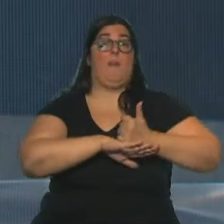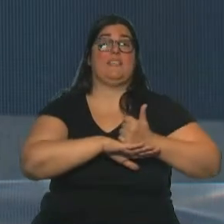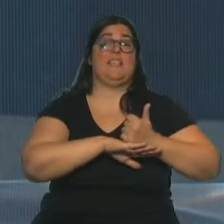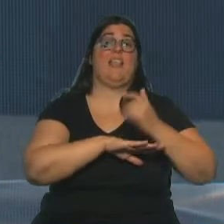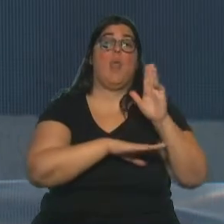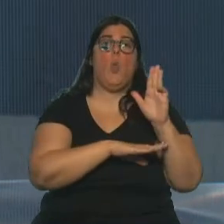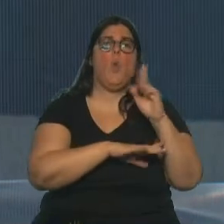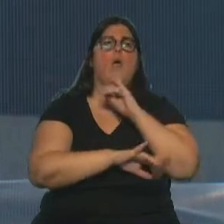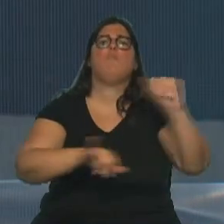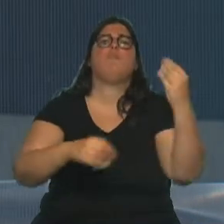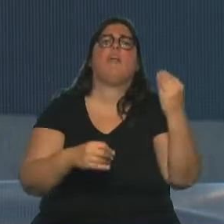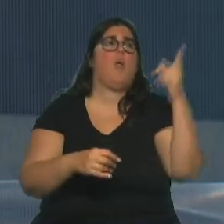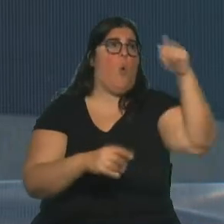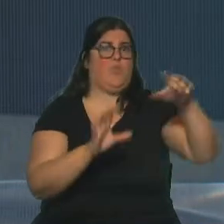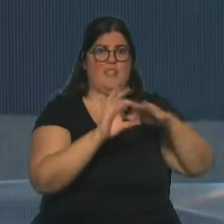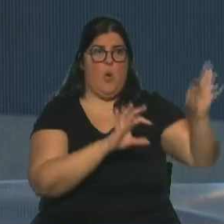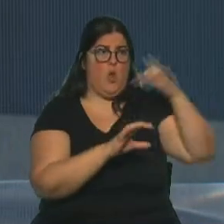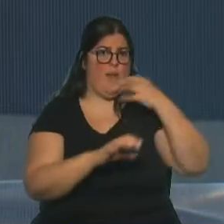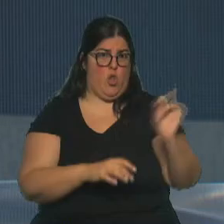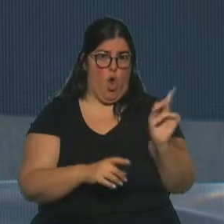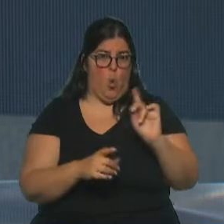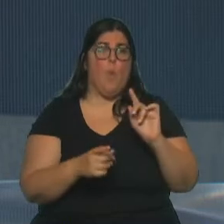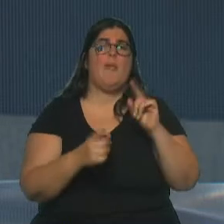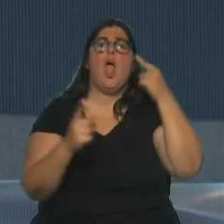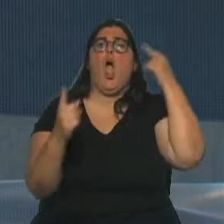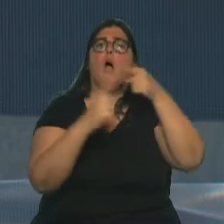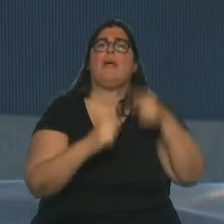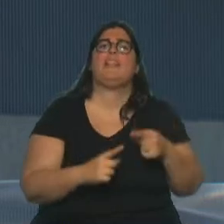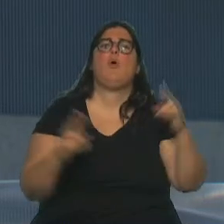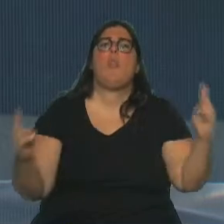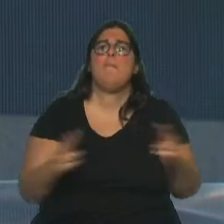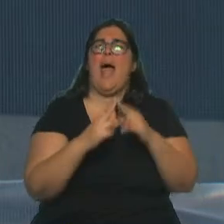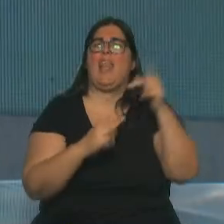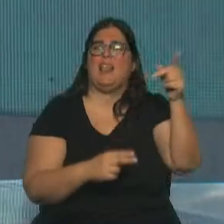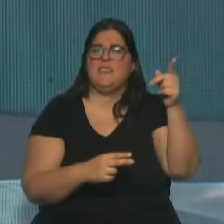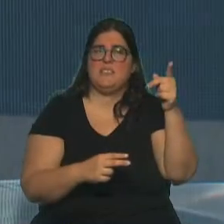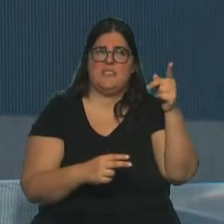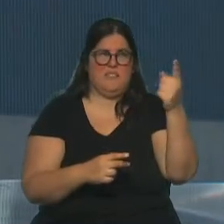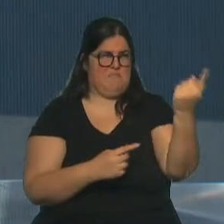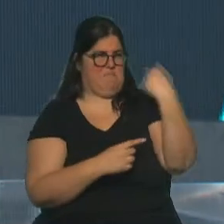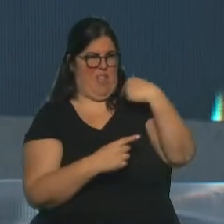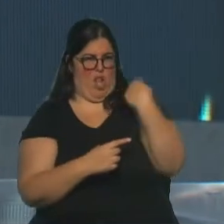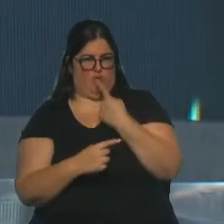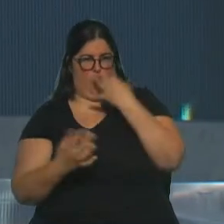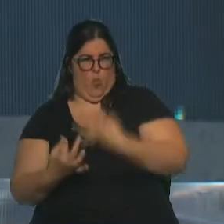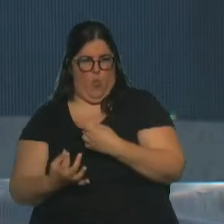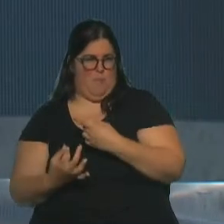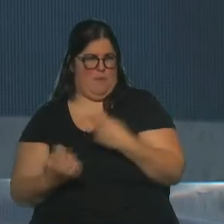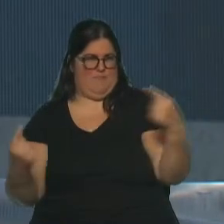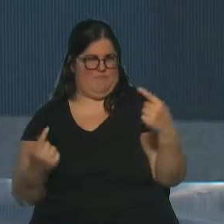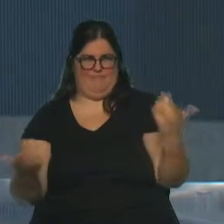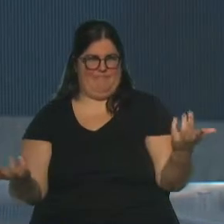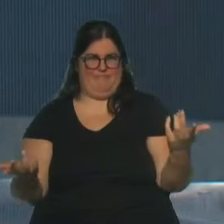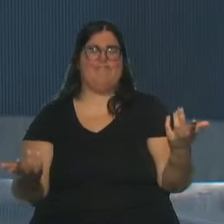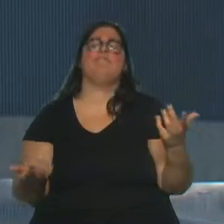europeos, ni siquiera ustedes están cumpliendo con los objetivos de los acuerdos de París, no nos pueden imponer a nosotros como bloque que cumplamos con ellos. Aparentemente